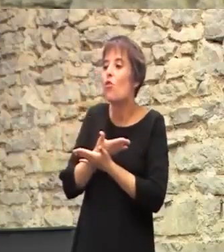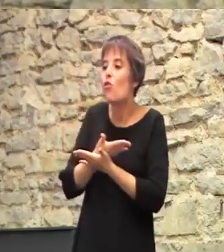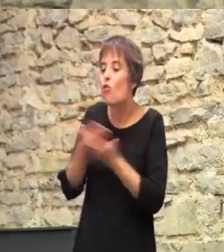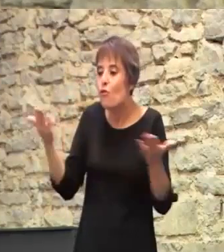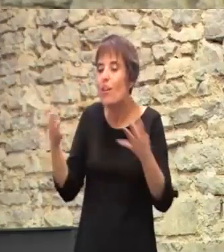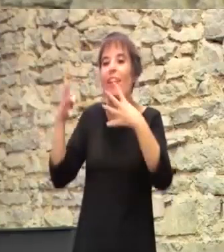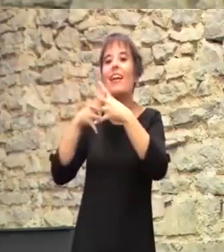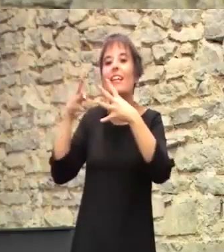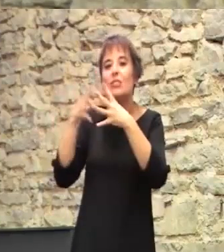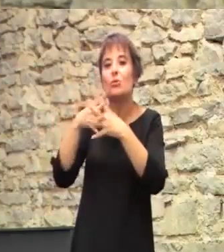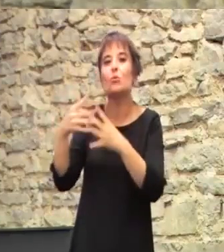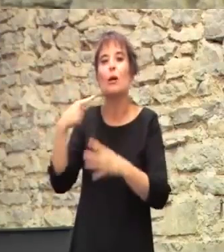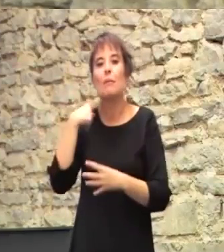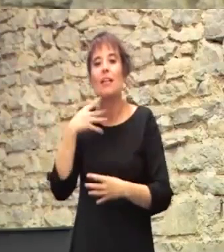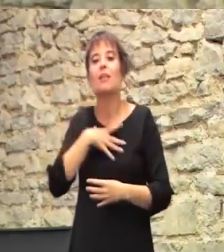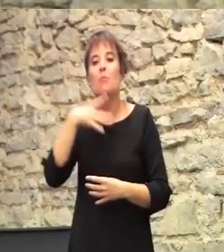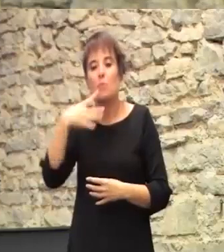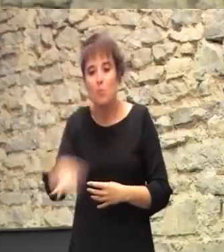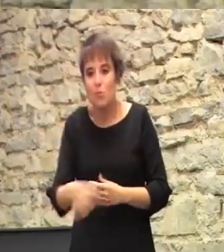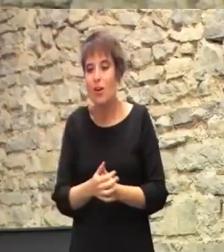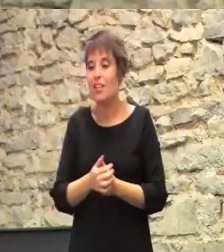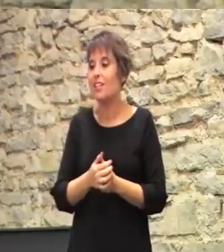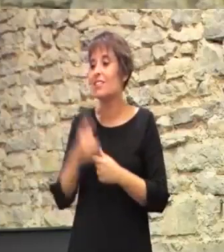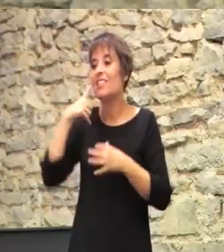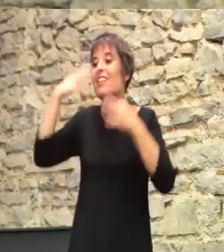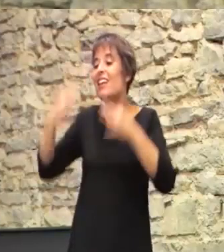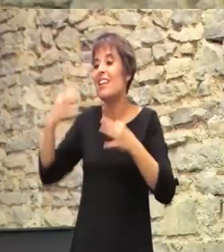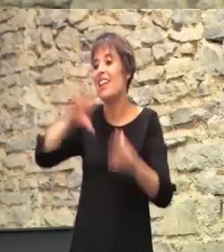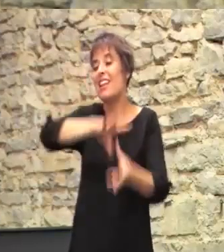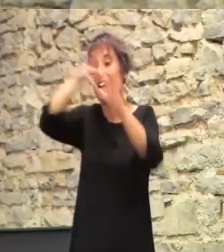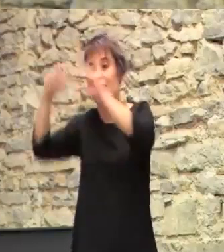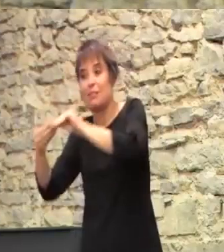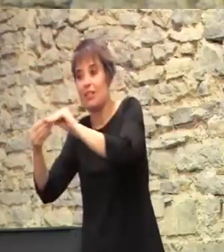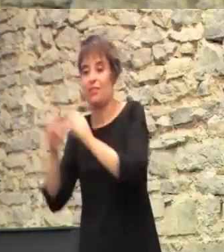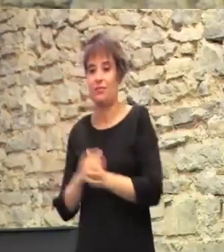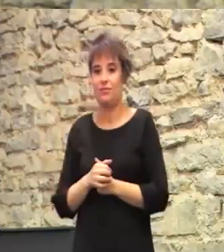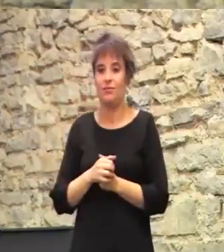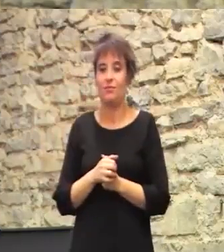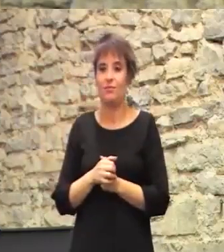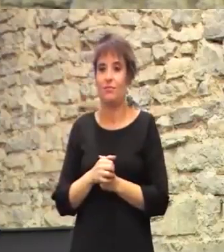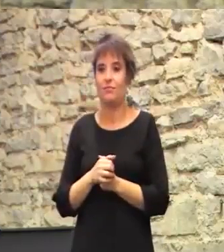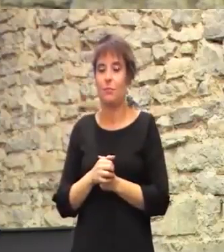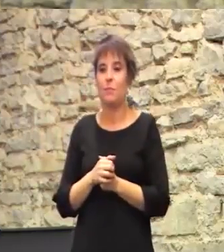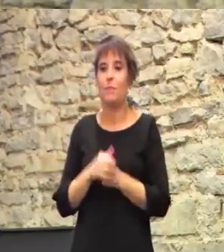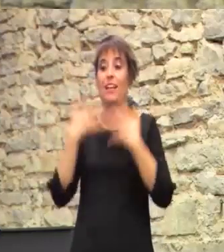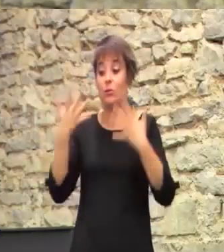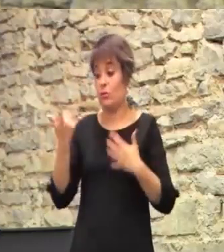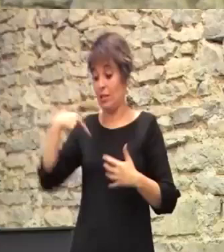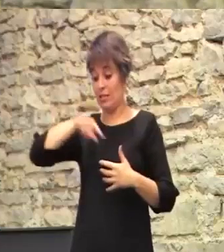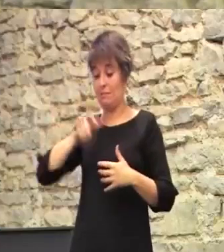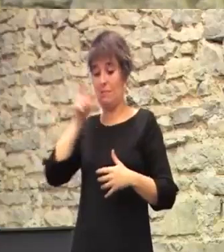que pueden cambiar estructuras al querer que están eligiendo cuando en realidad se están adaptando a lo que hay entonces estamos las más